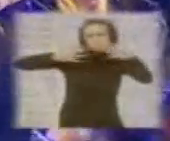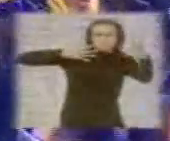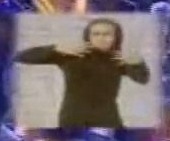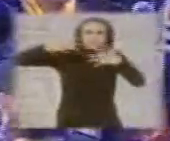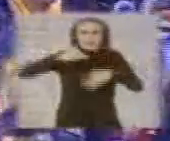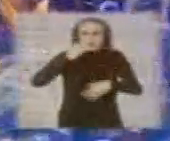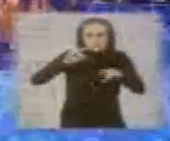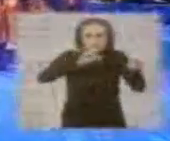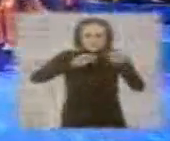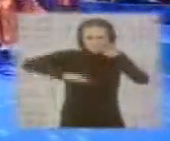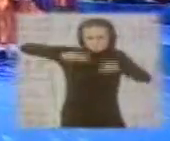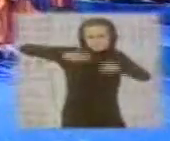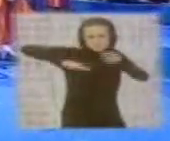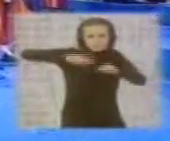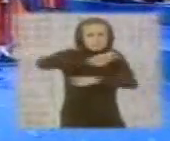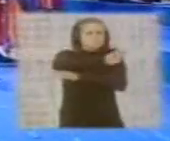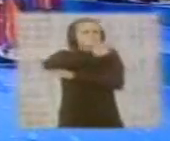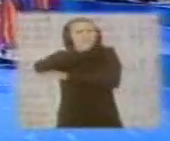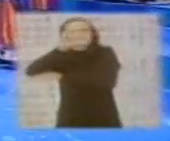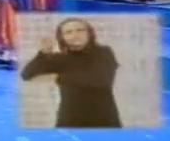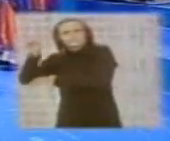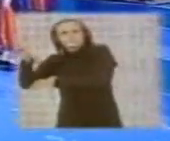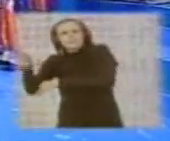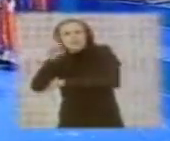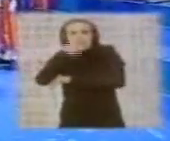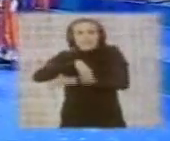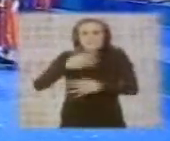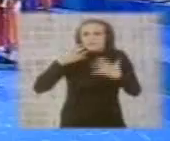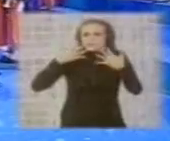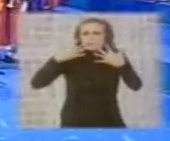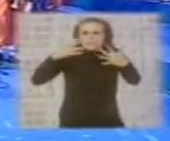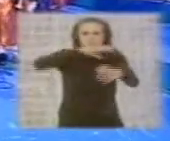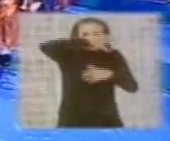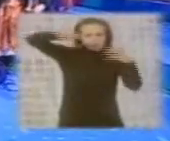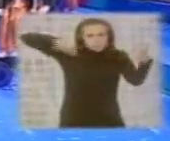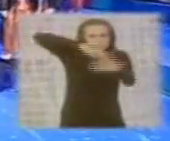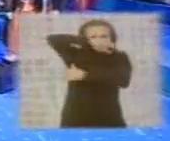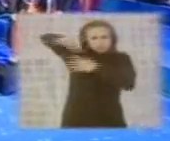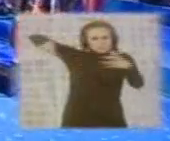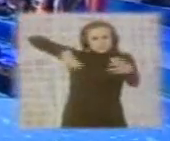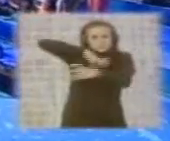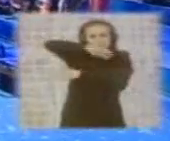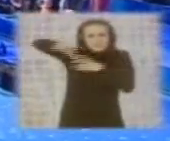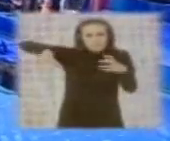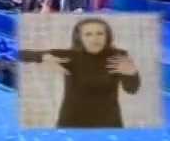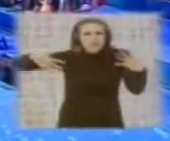terremotos y demás, no dejo atrás los huracanes que todo van